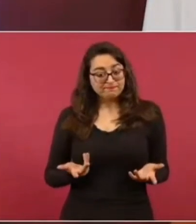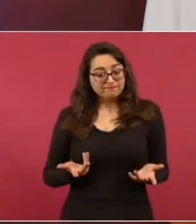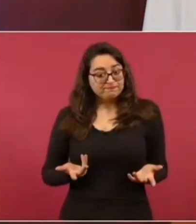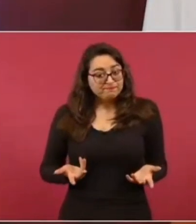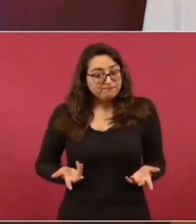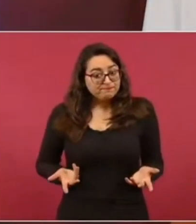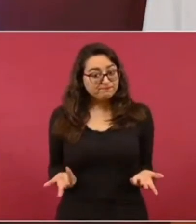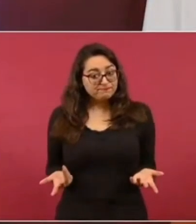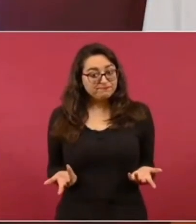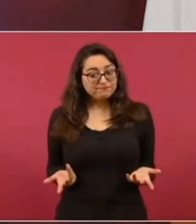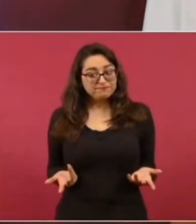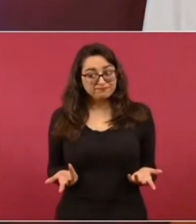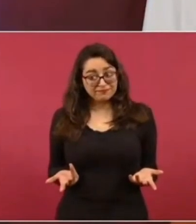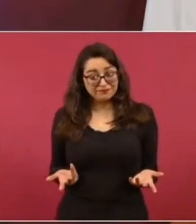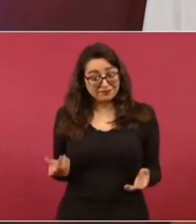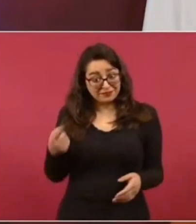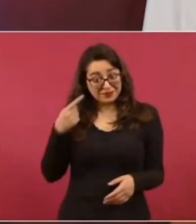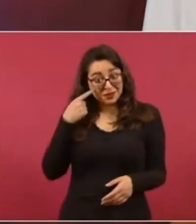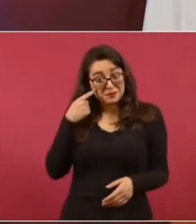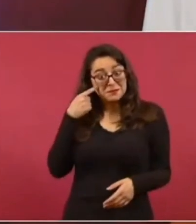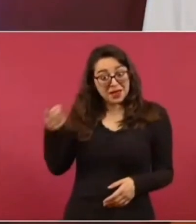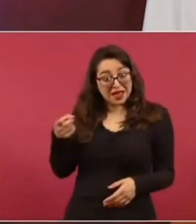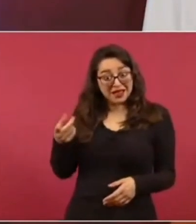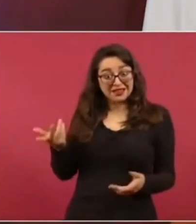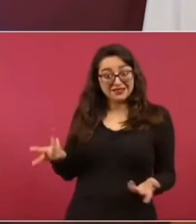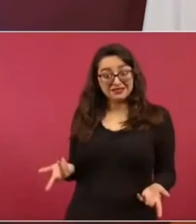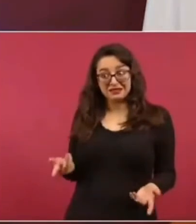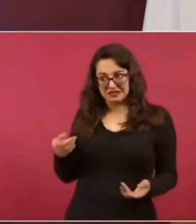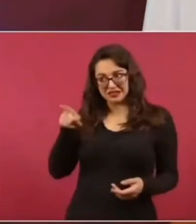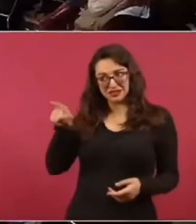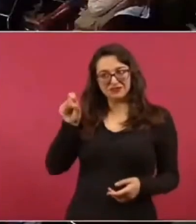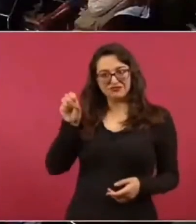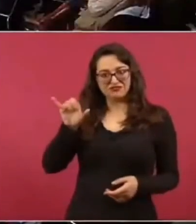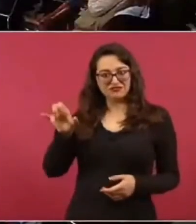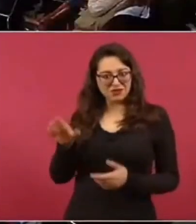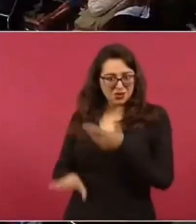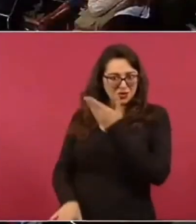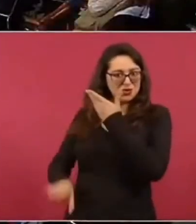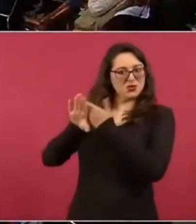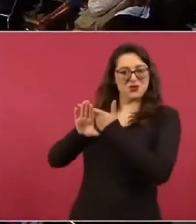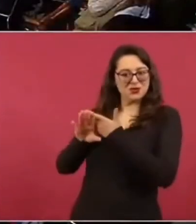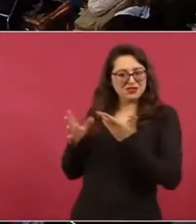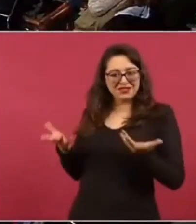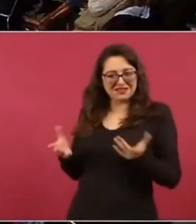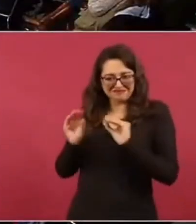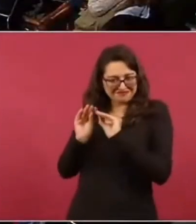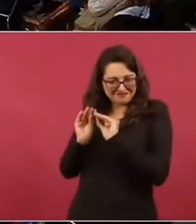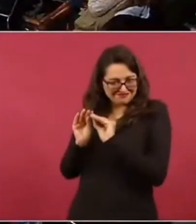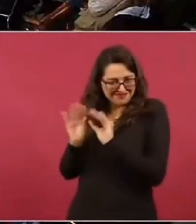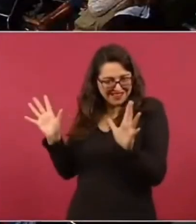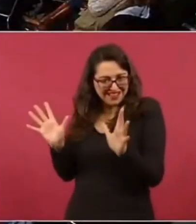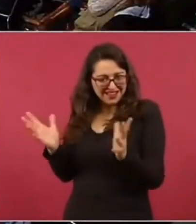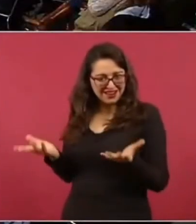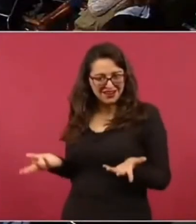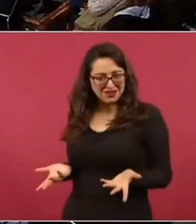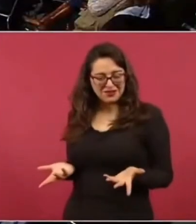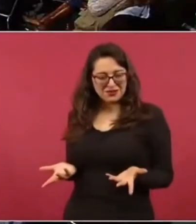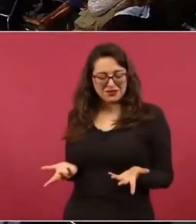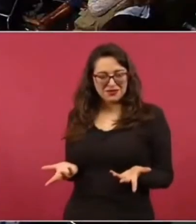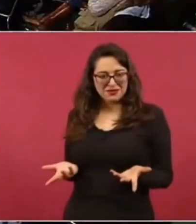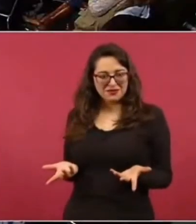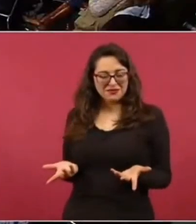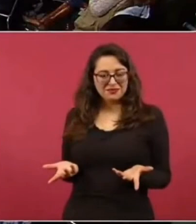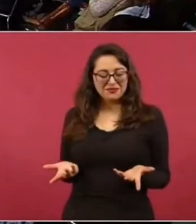Este es el fondo del asunto. Pero esto es